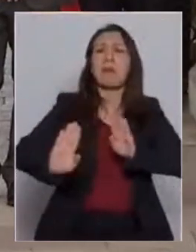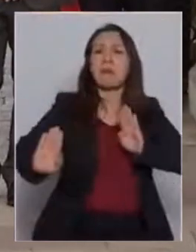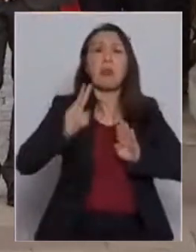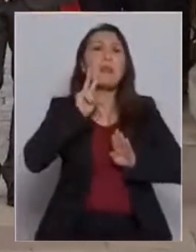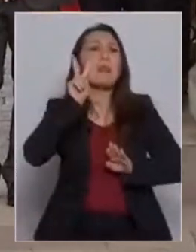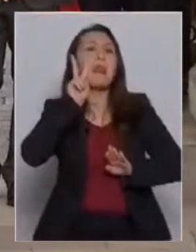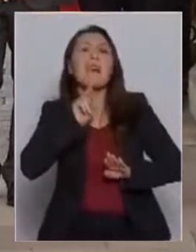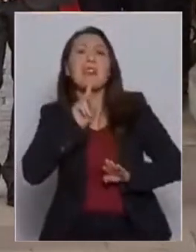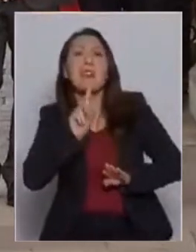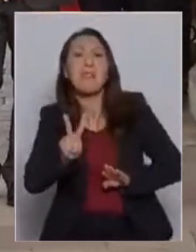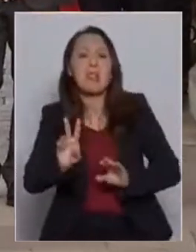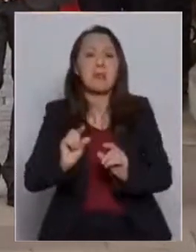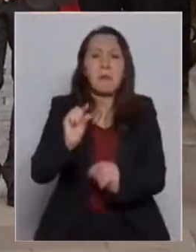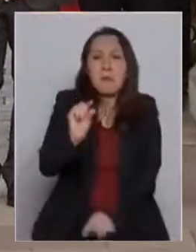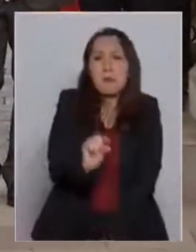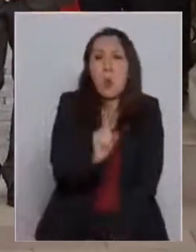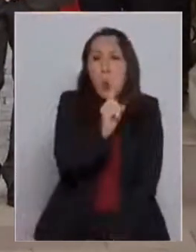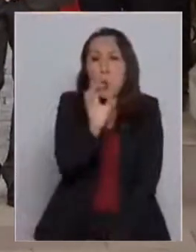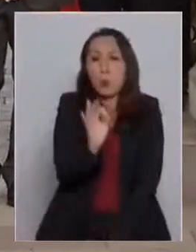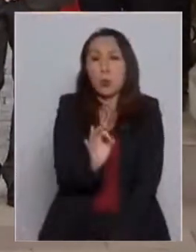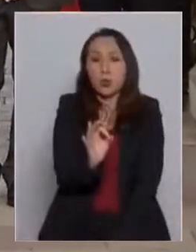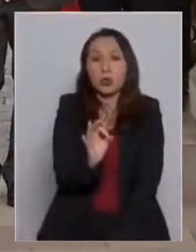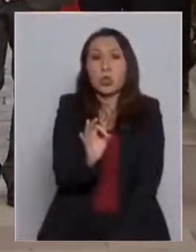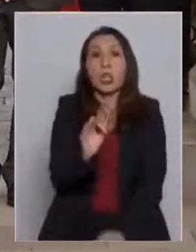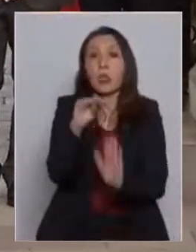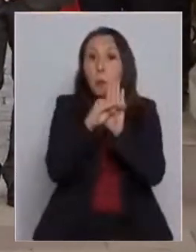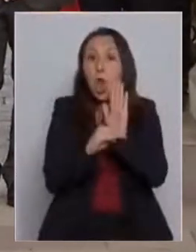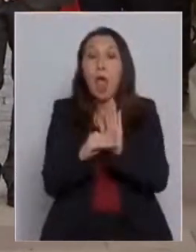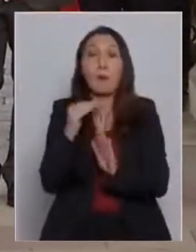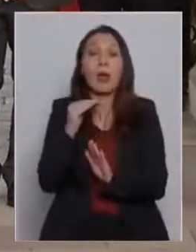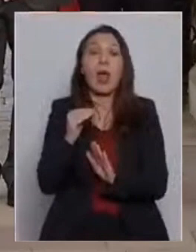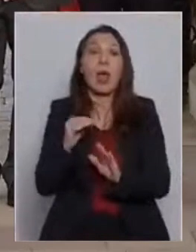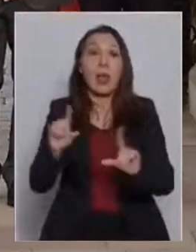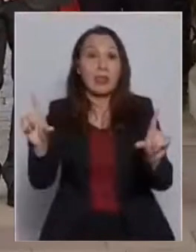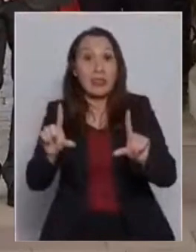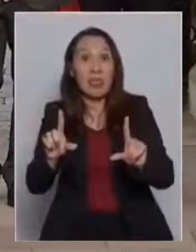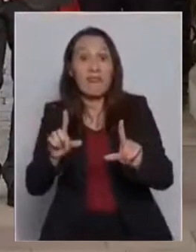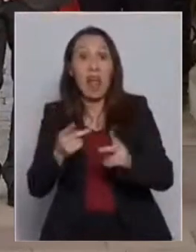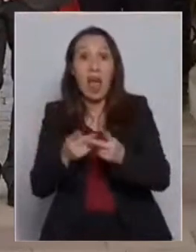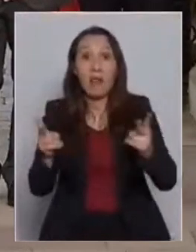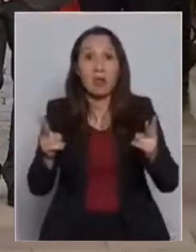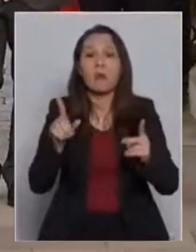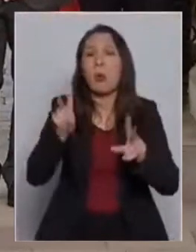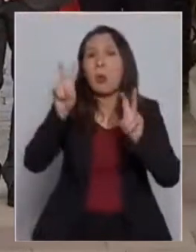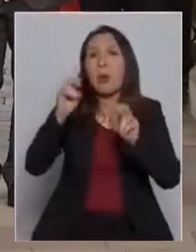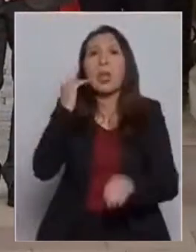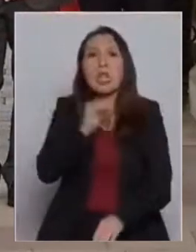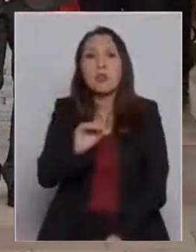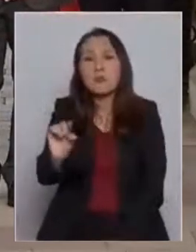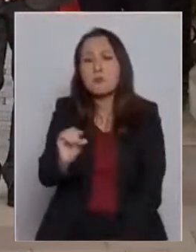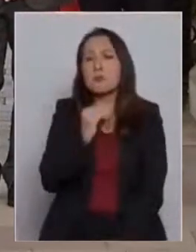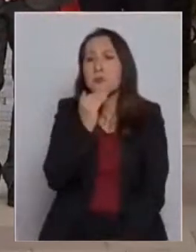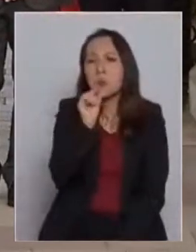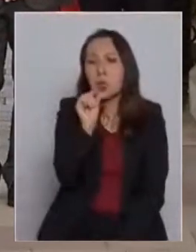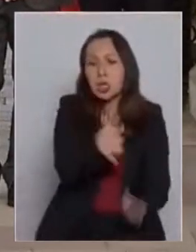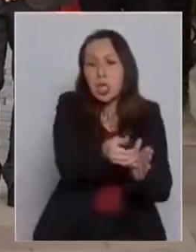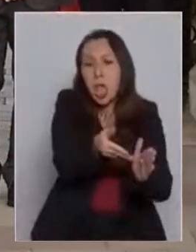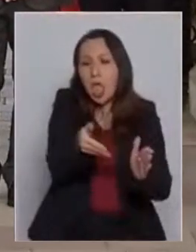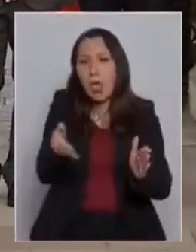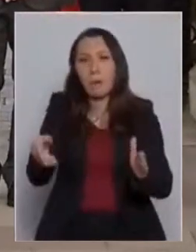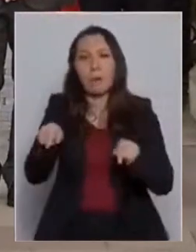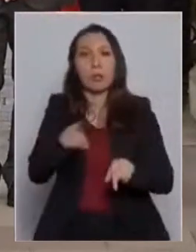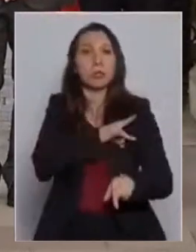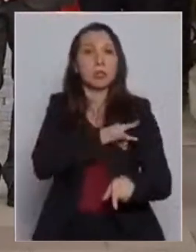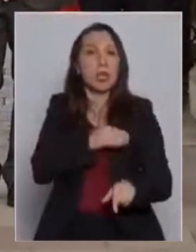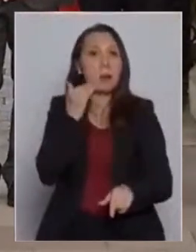la programación en televisión era destinada a los niños y niñas de Chile. Hoy día, este canal va a tener como